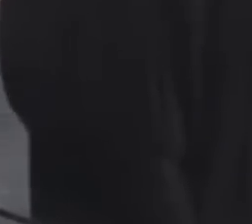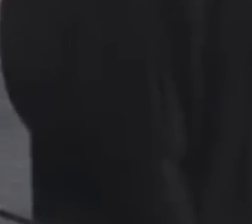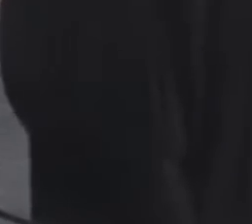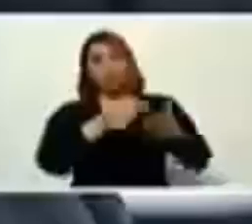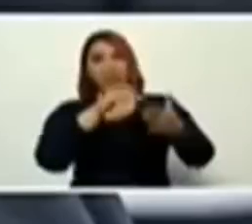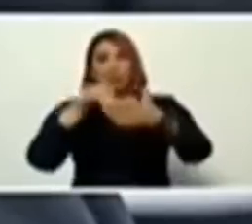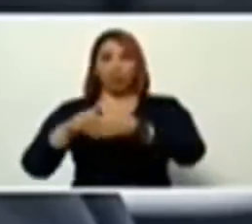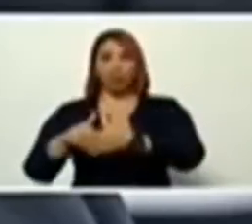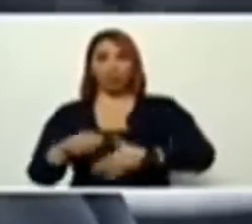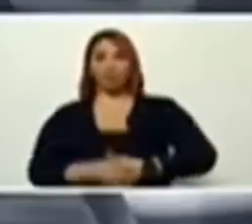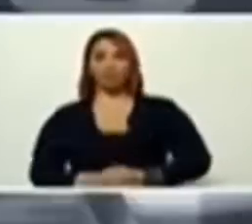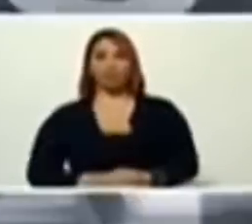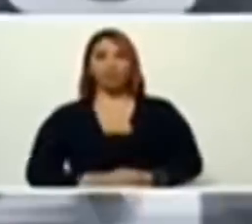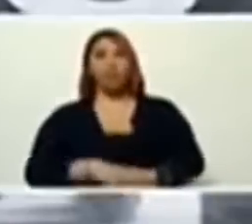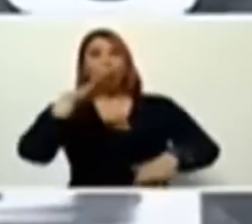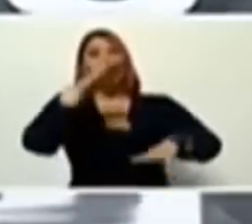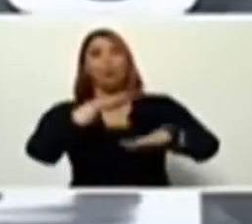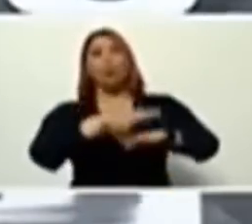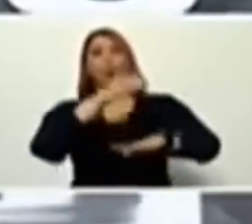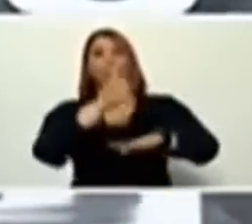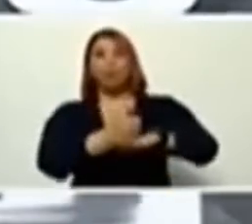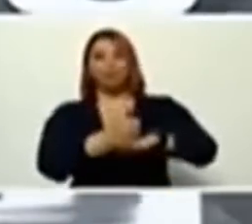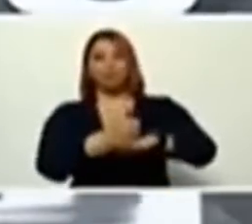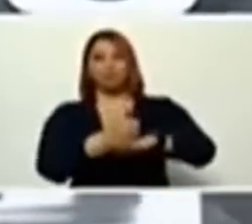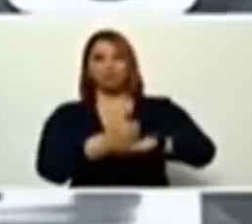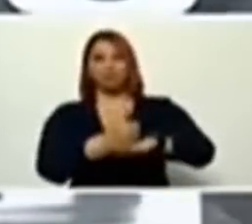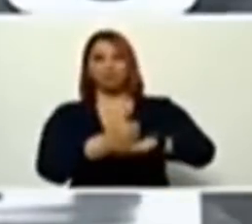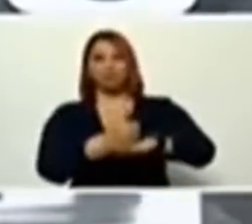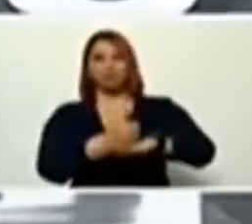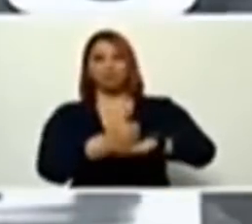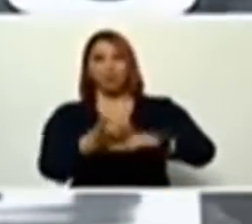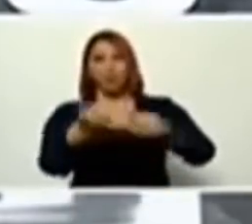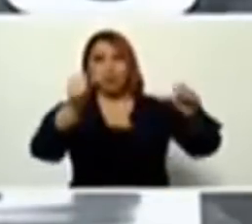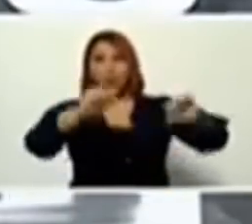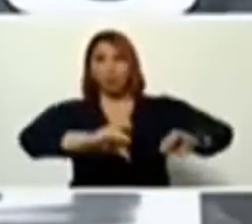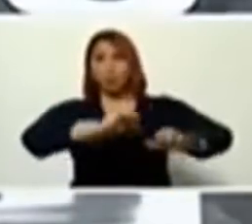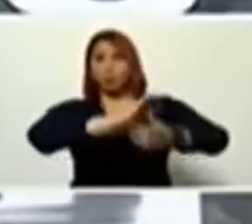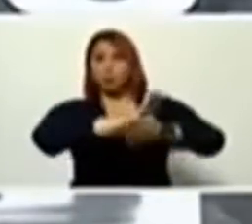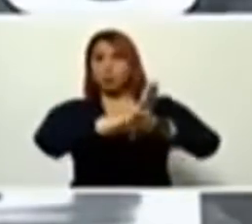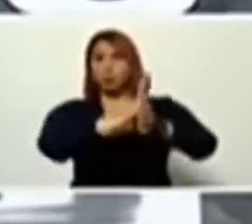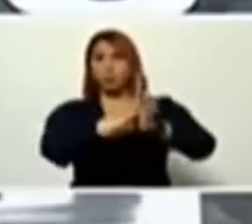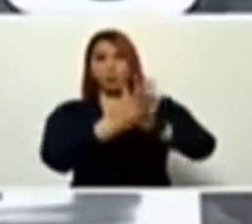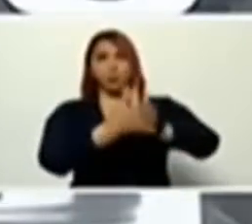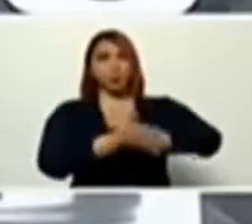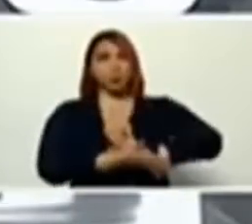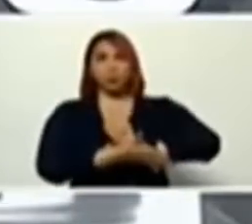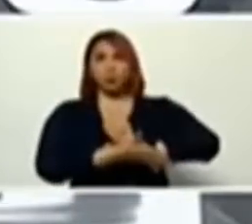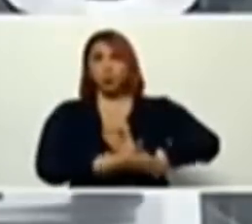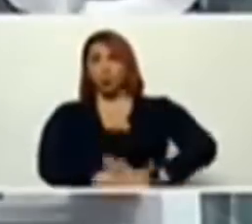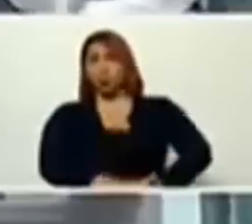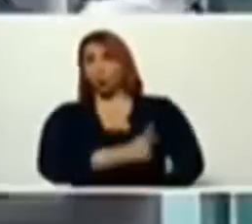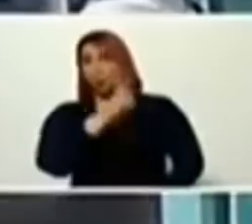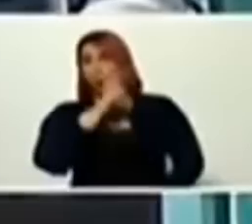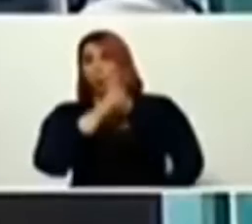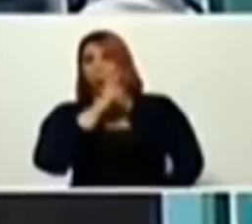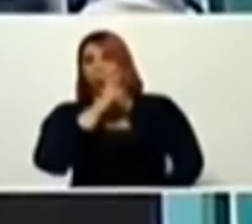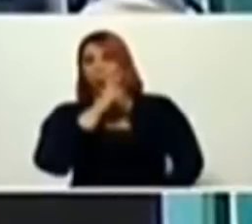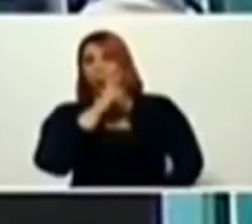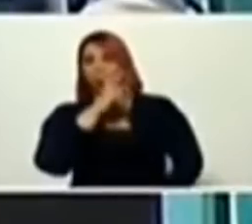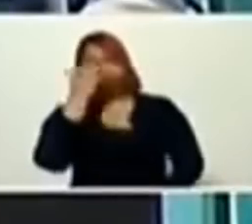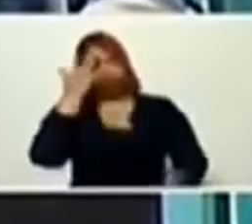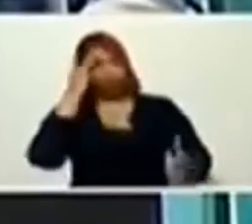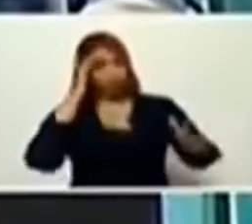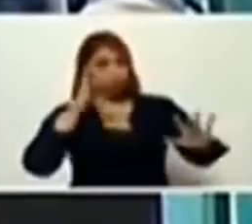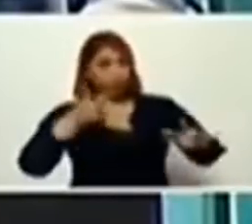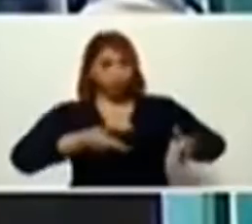levantados y vamos a seguir adelante hasta las últimas consecuencias pues así sale un titular en donde han confirmado algunos docentes de la ciudad de